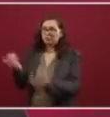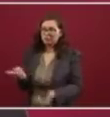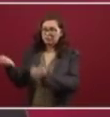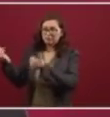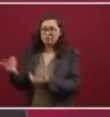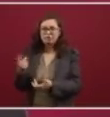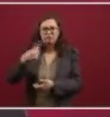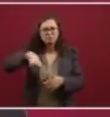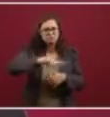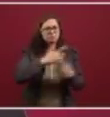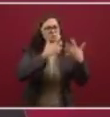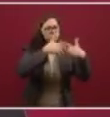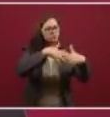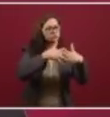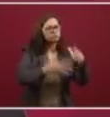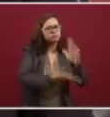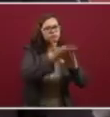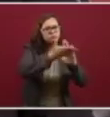2 millones,